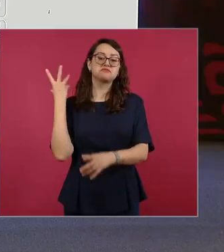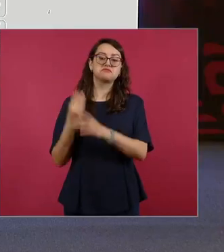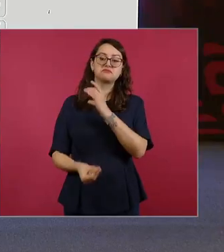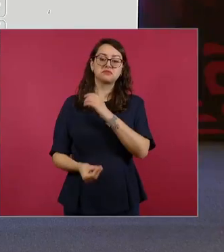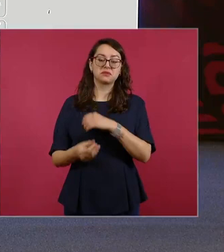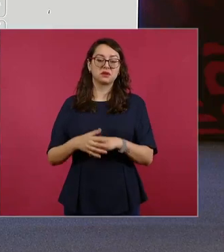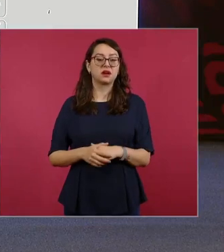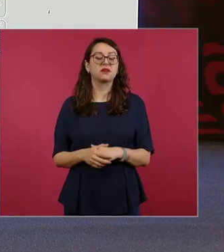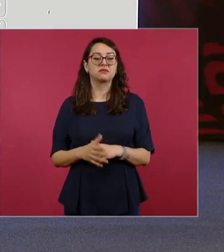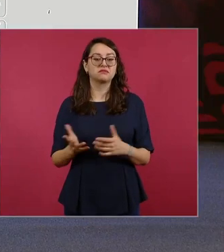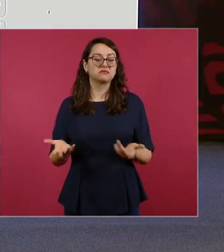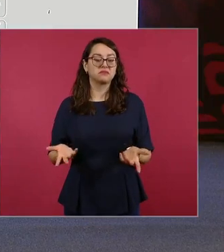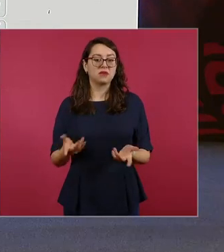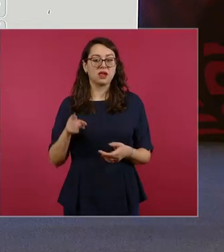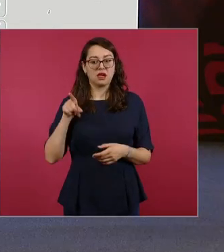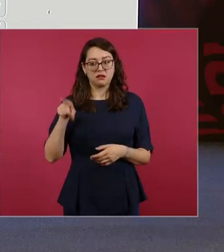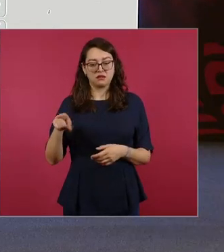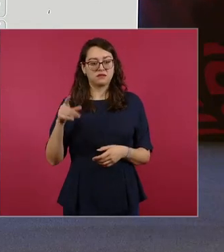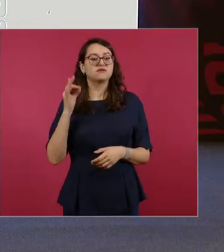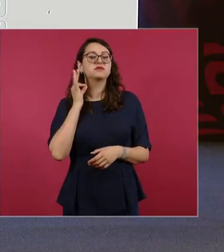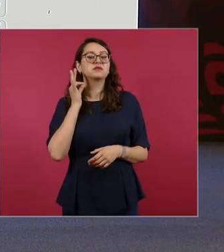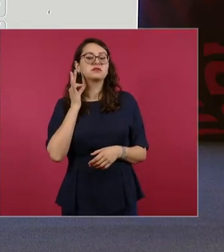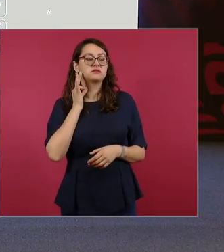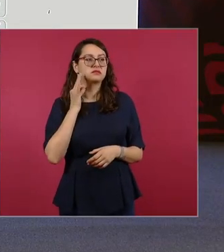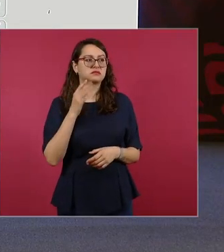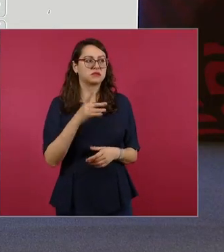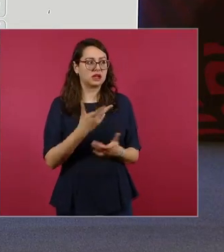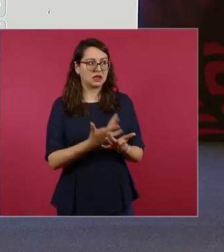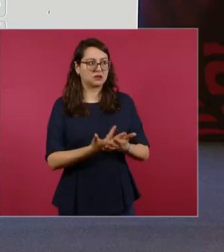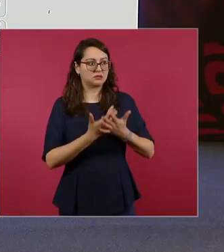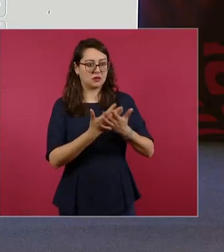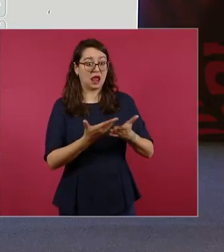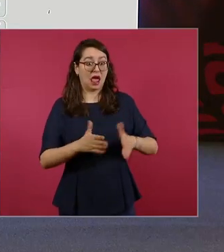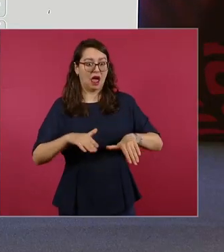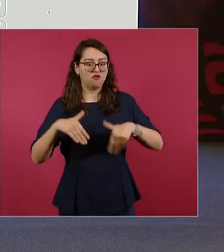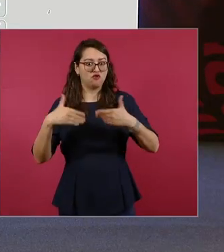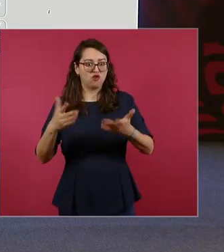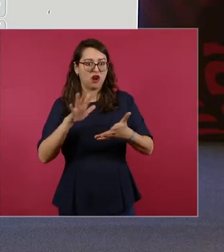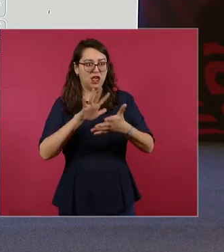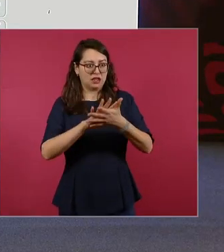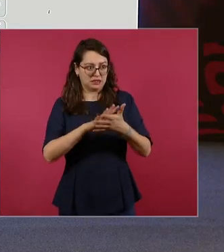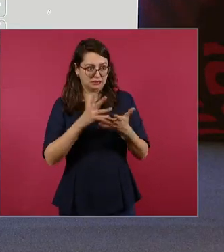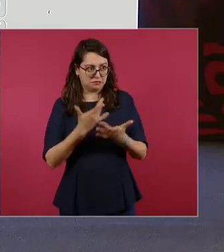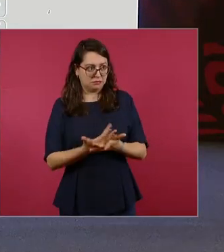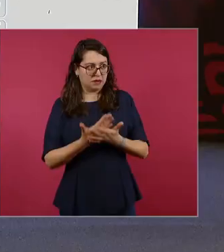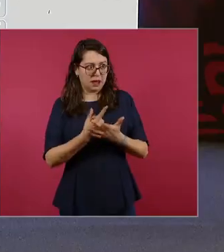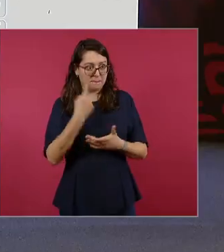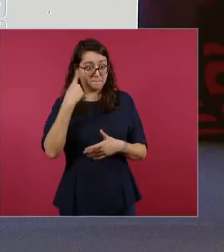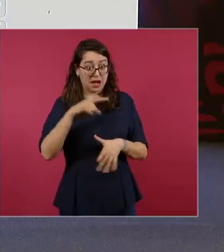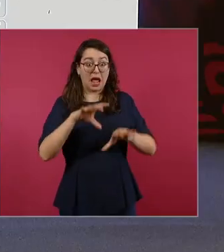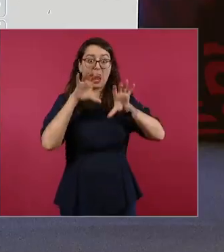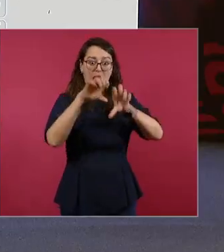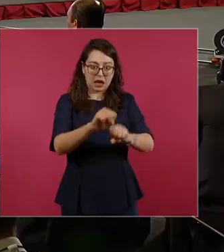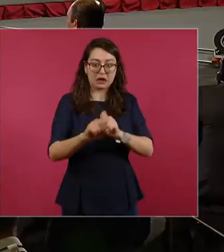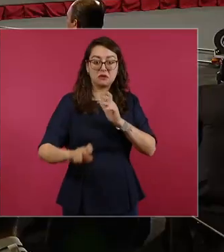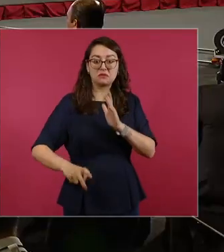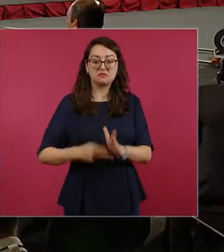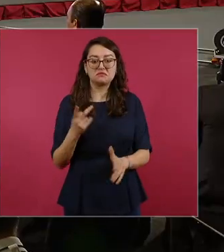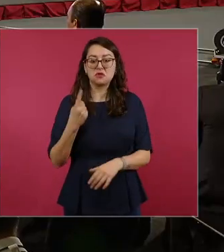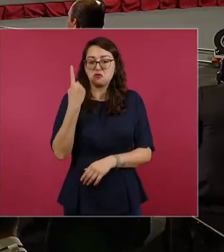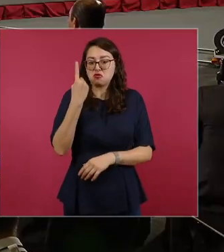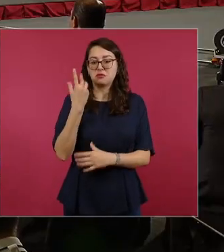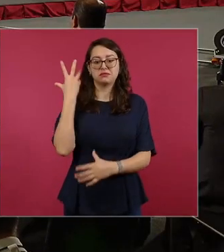esperaban al exterior para cumplimentarle una orden de aprehensión por el delito de desaparición cometida por particulares. ¿Sería